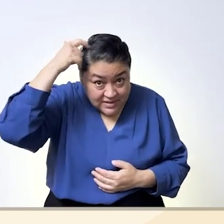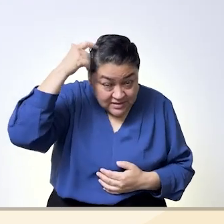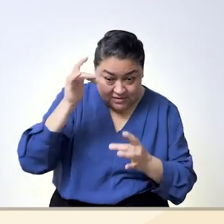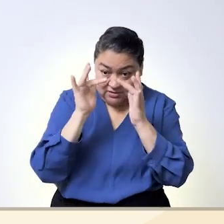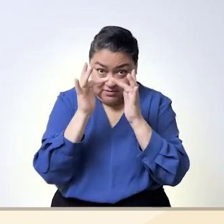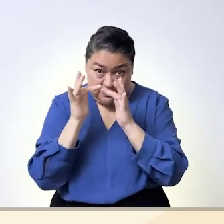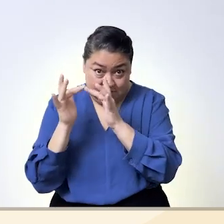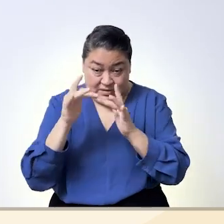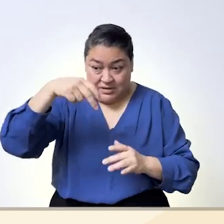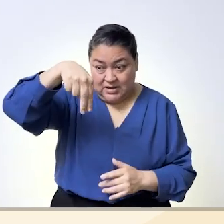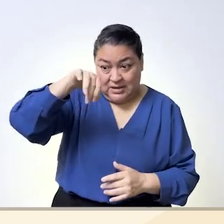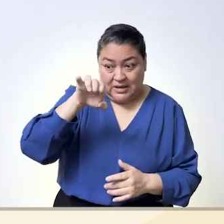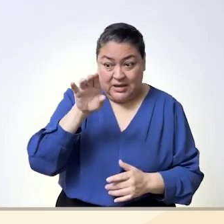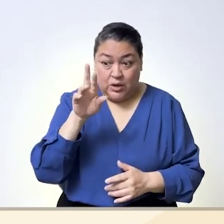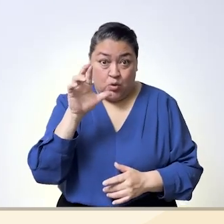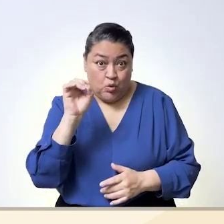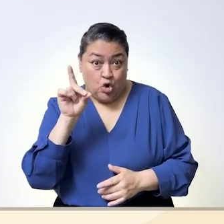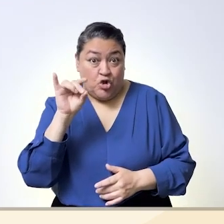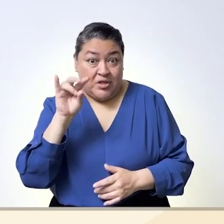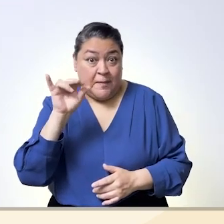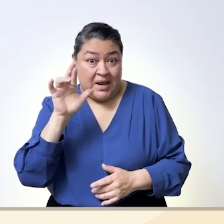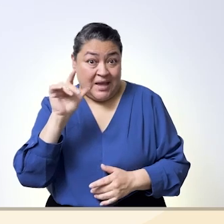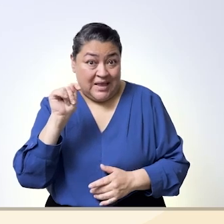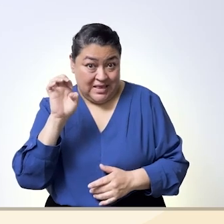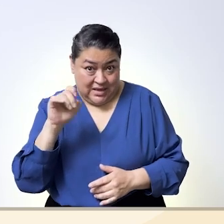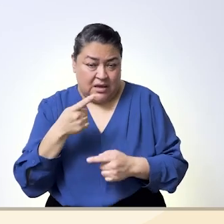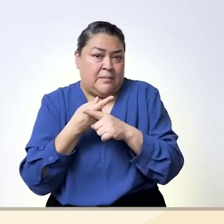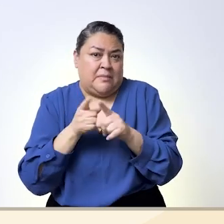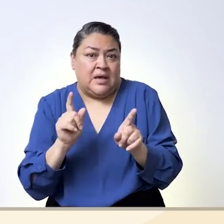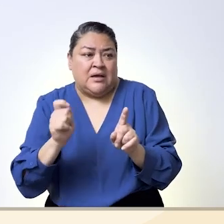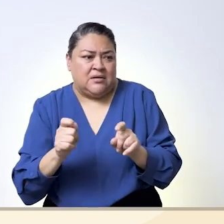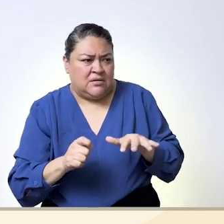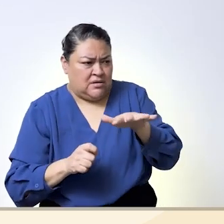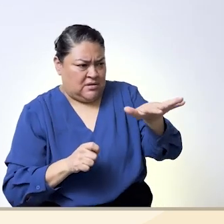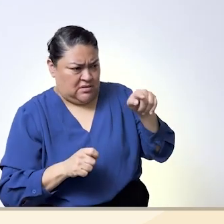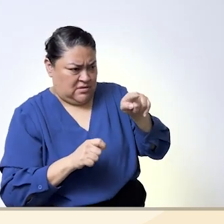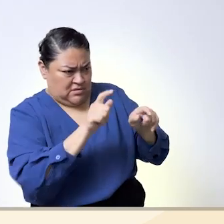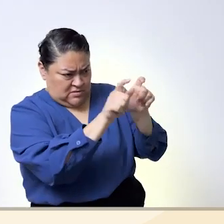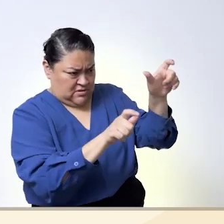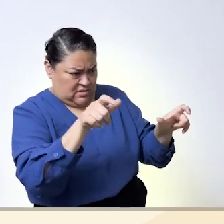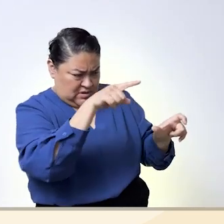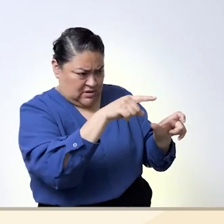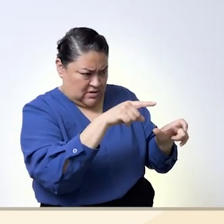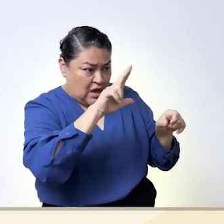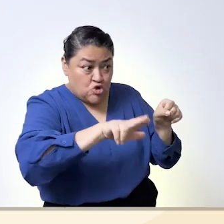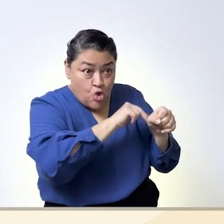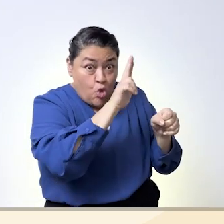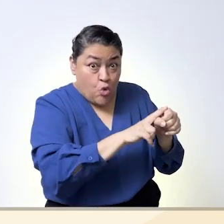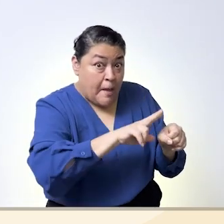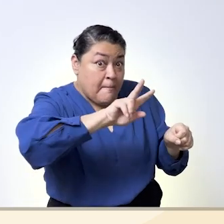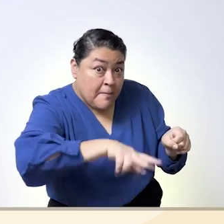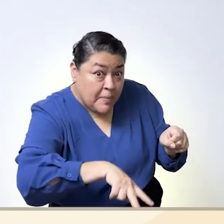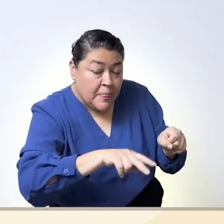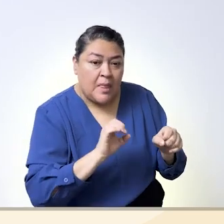de la neurodivergencia tiene que ver con poner en cuestión realmente si la normalidad es algo